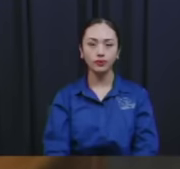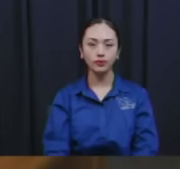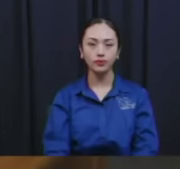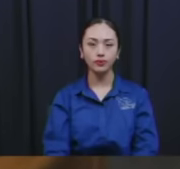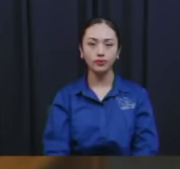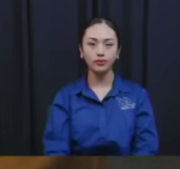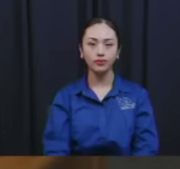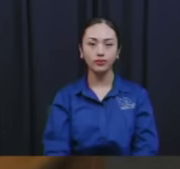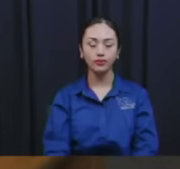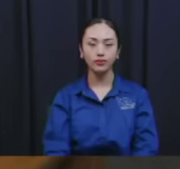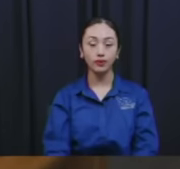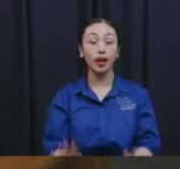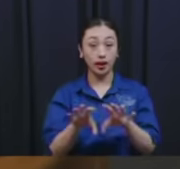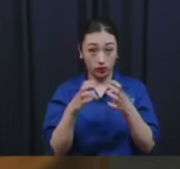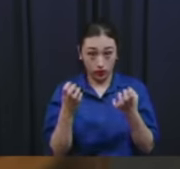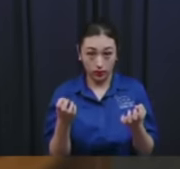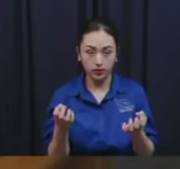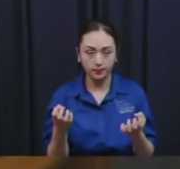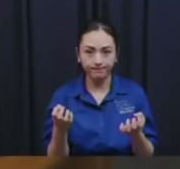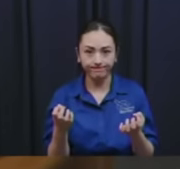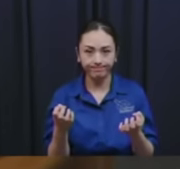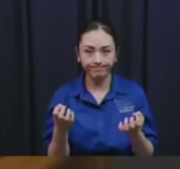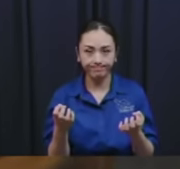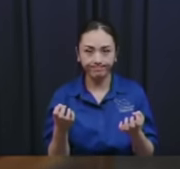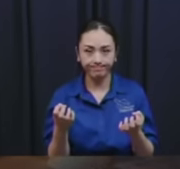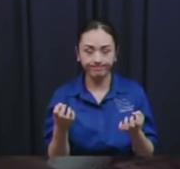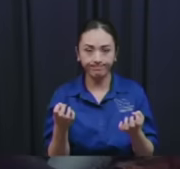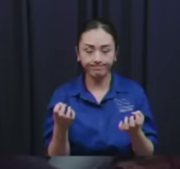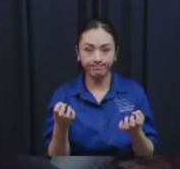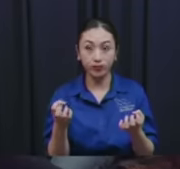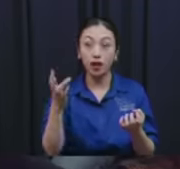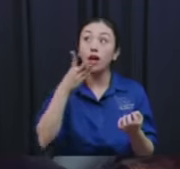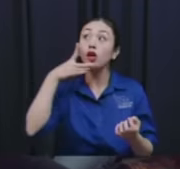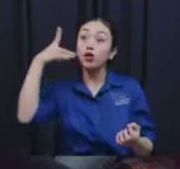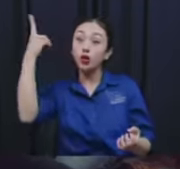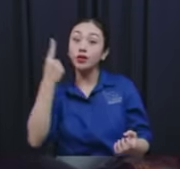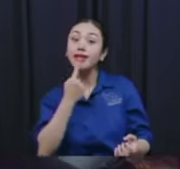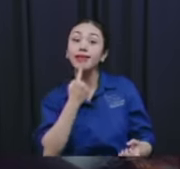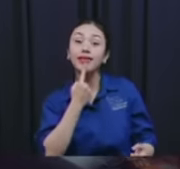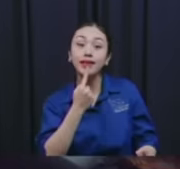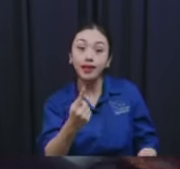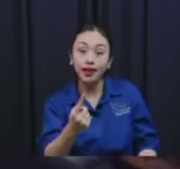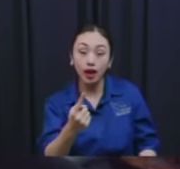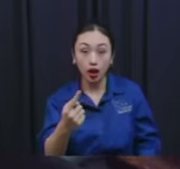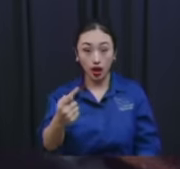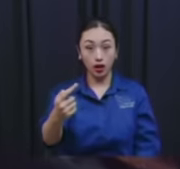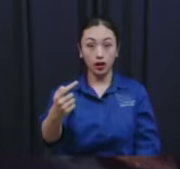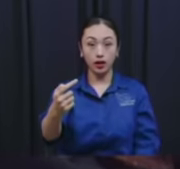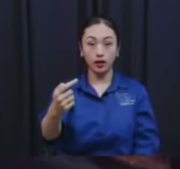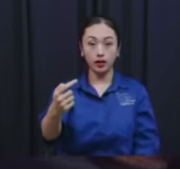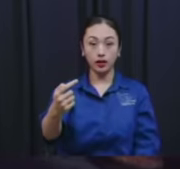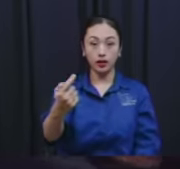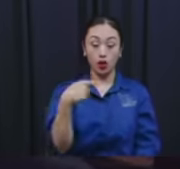enemigos entonces lo que está diciendo Dios es yo dije ustedes son